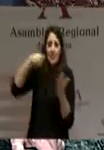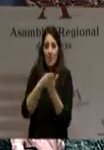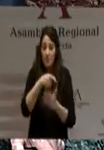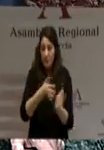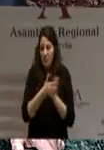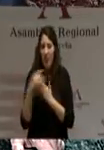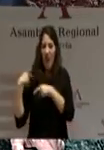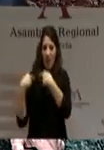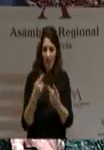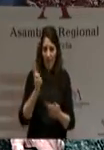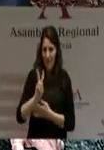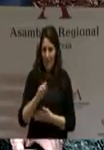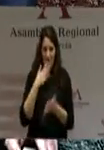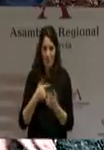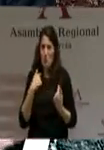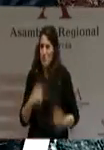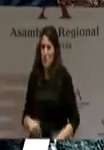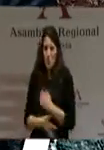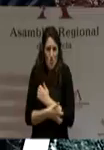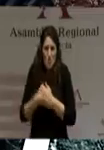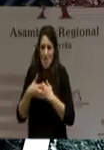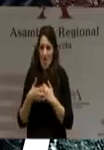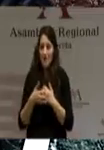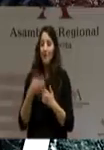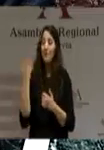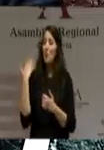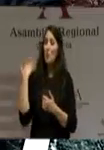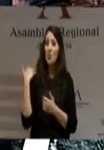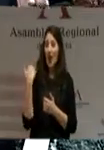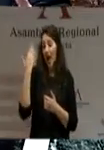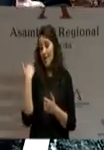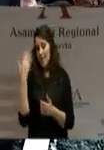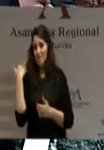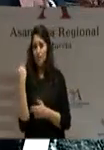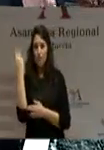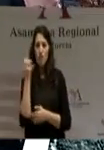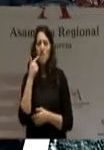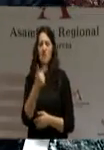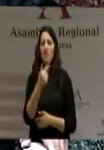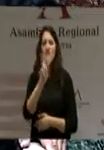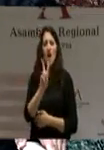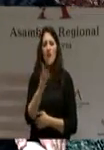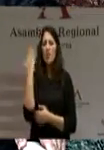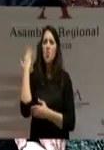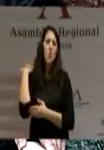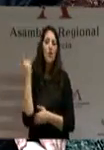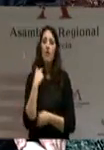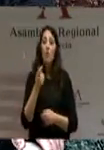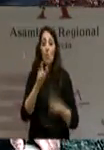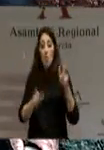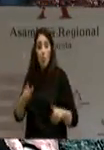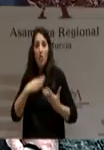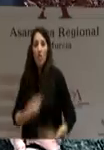regional. Dijo nuestro antes de ayer a un presidente de Valcárcel, el aeropuerto de Corbera no costará un euro a los murcianos, cita